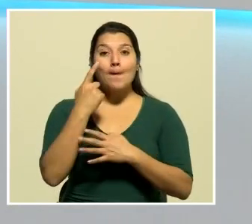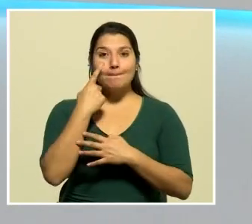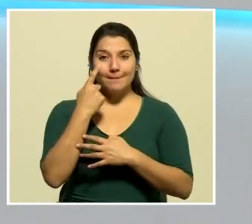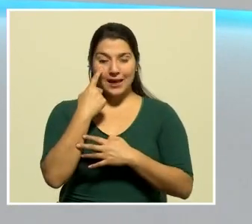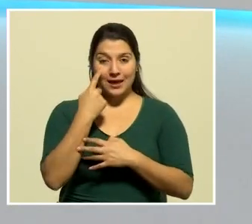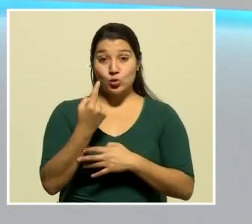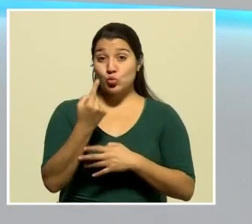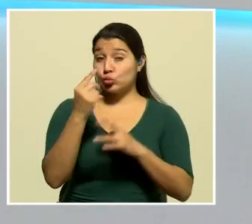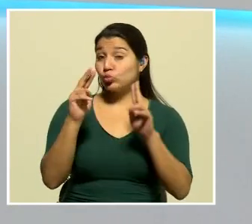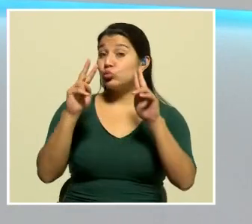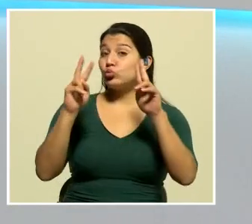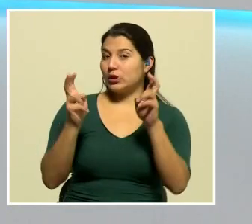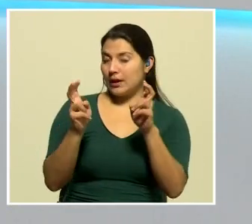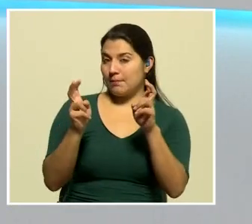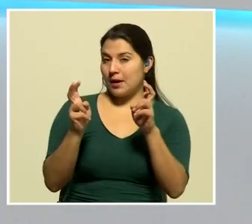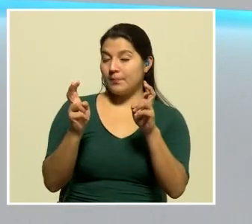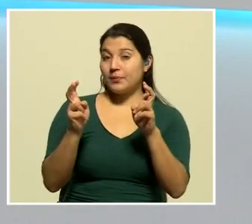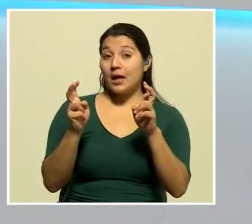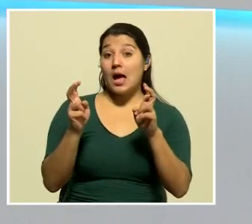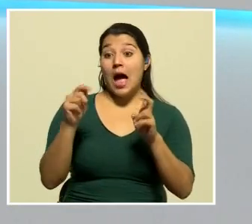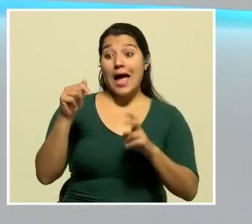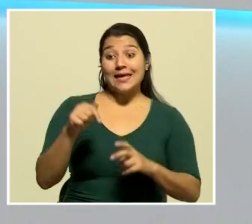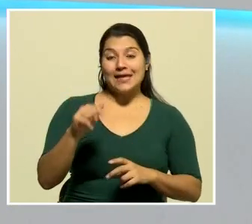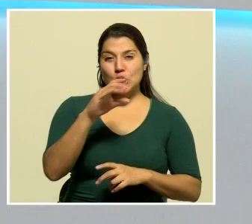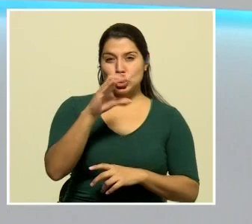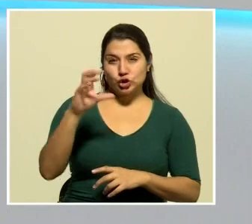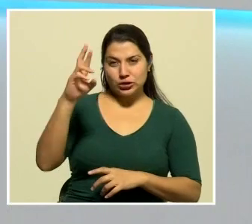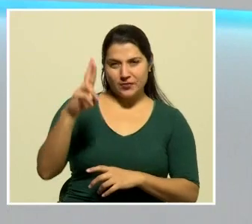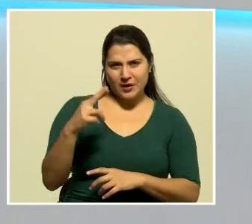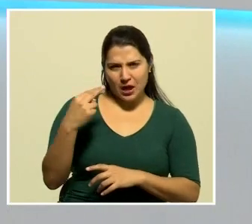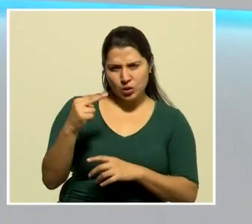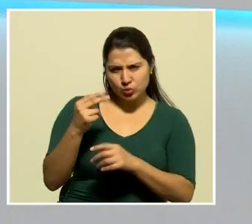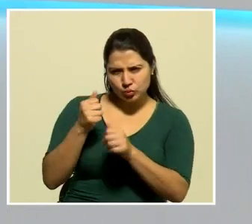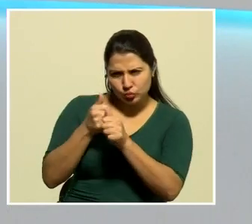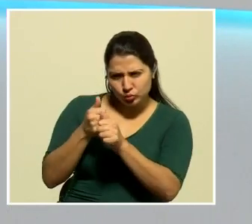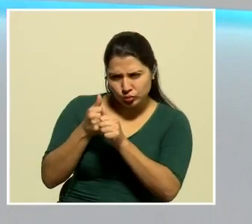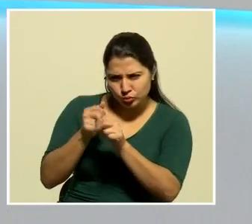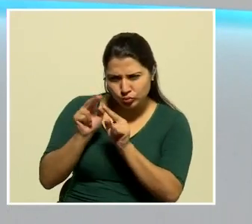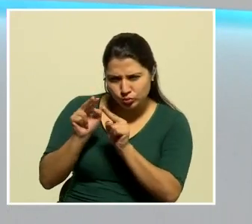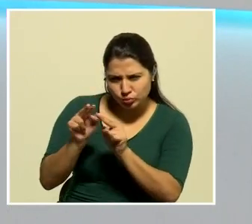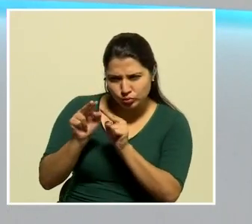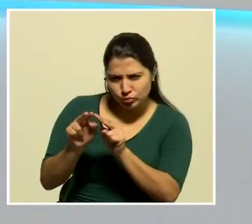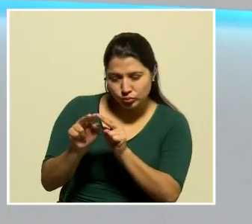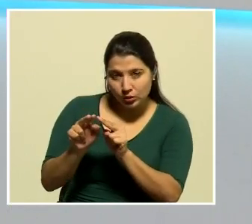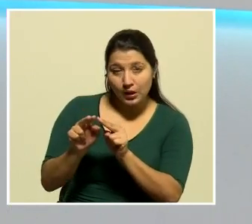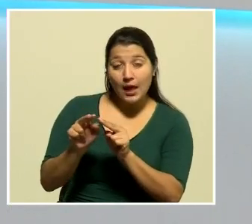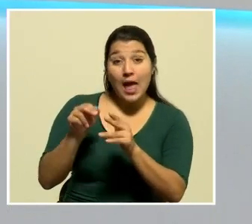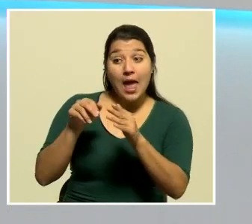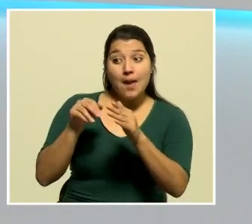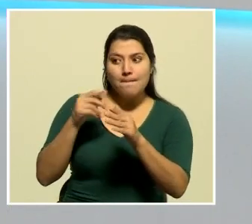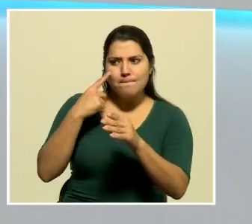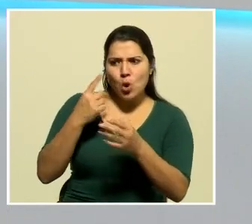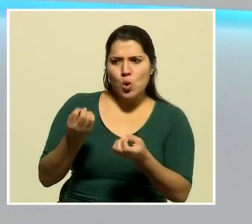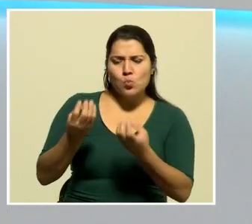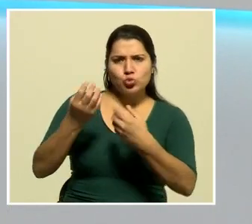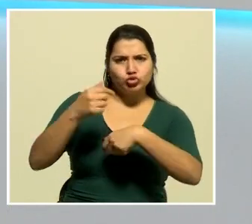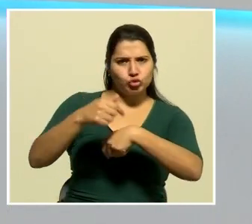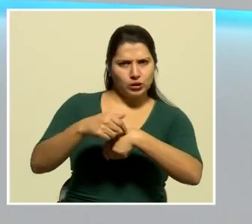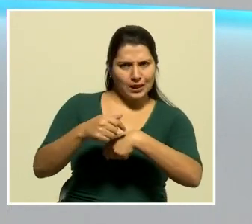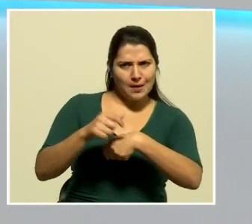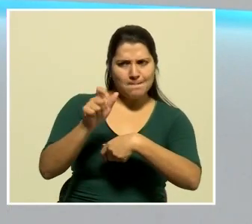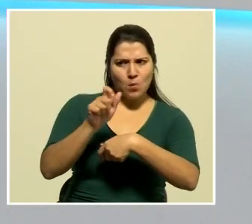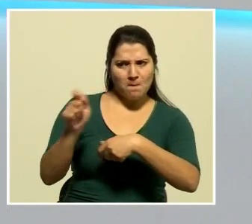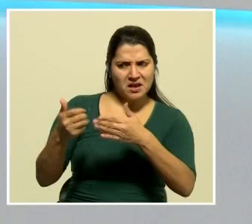un tema al que Costa Rica Noticias le ha dado muchísimo seguimiento en meses y semanas